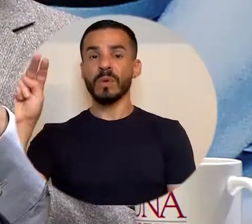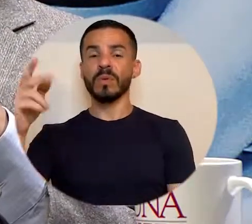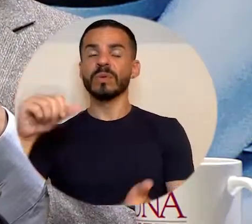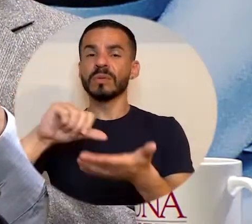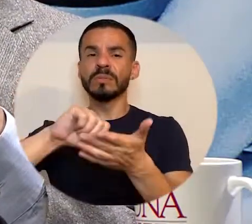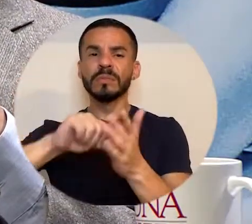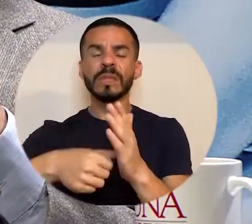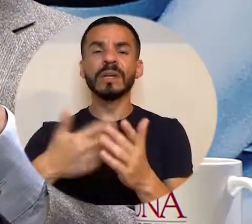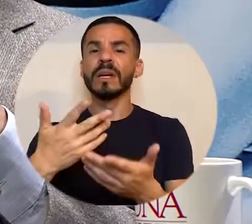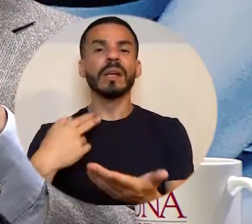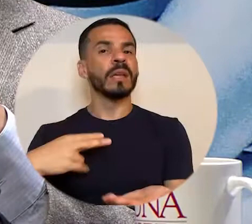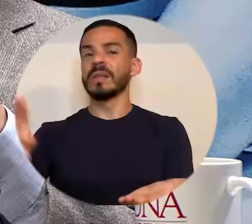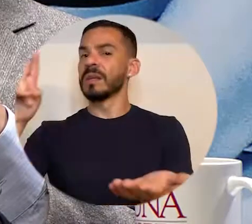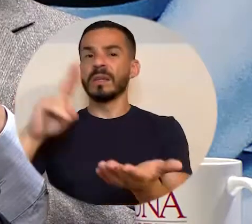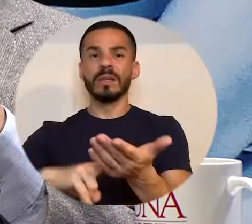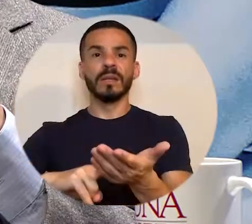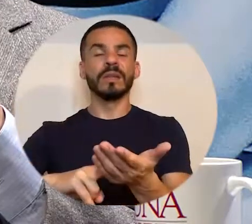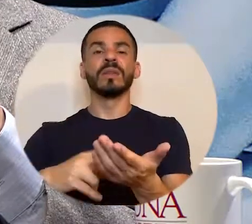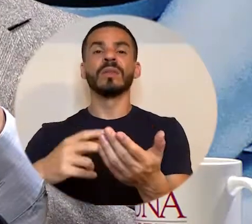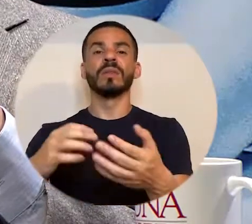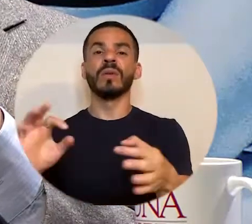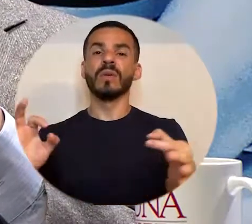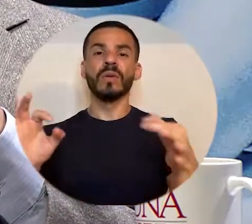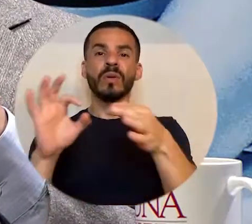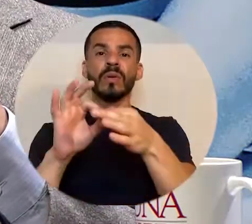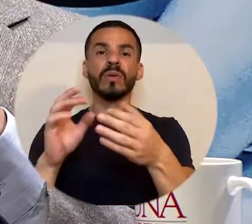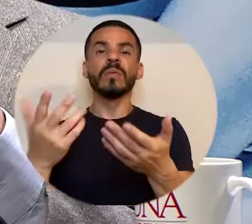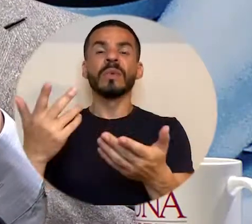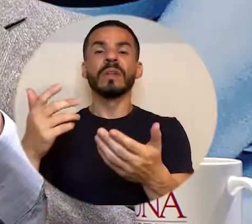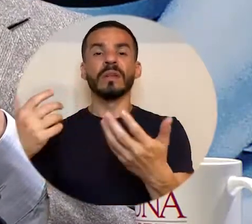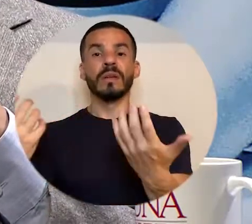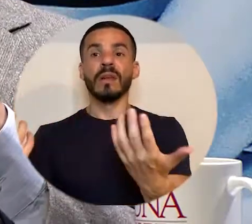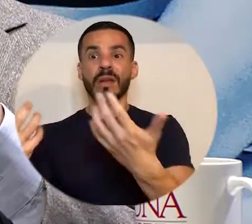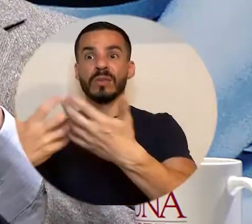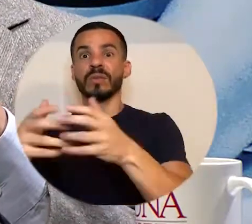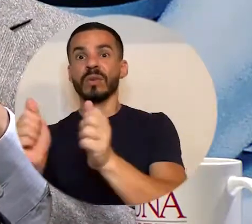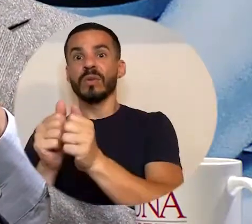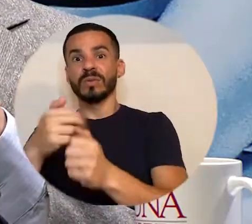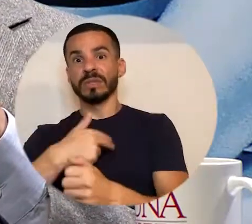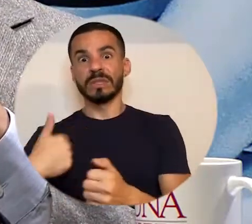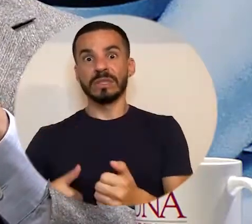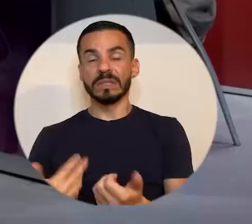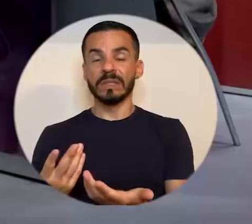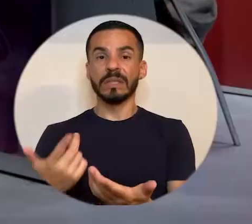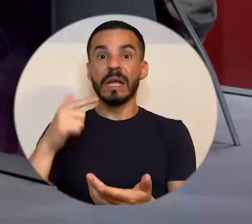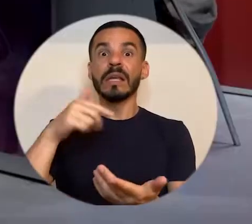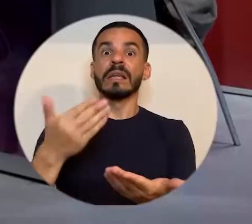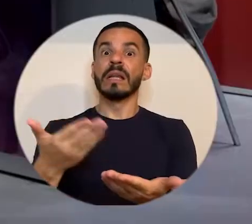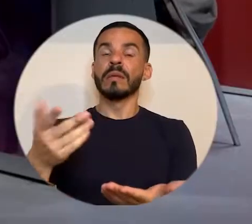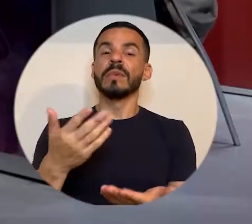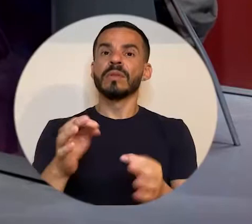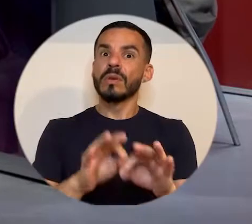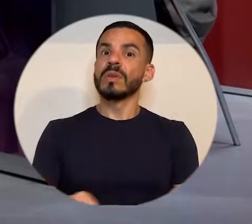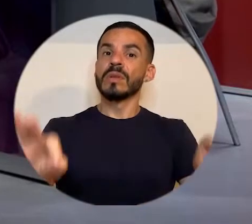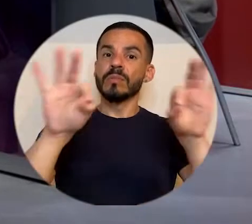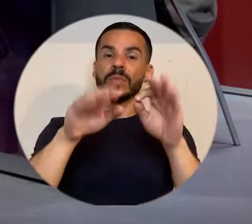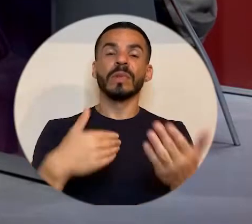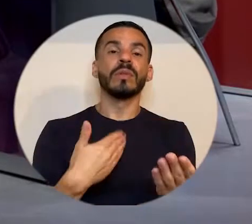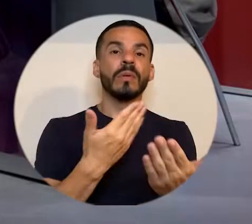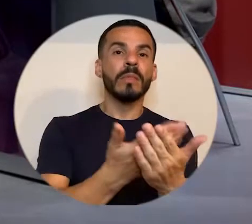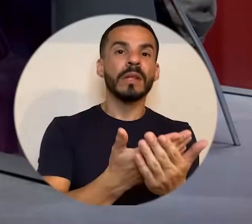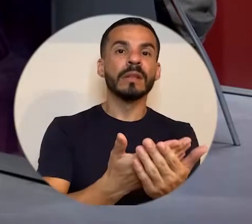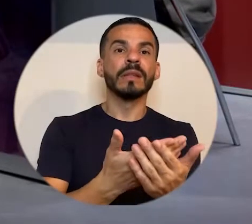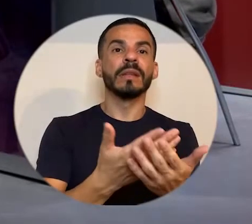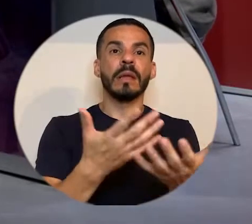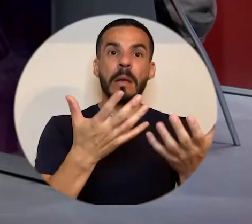la Unión Europea ha señalado que no ratificará el tratado de asociación con China. Es un elemento importante a la hora de